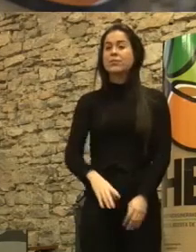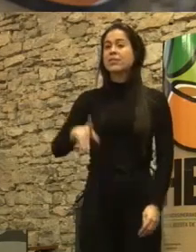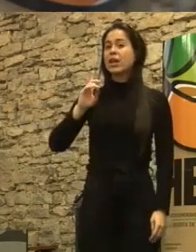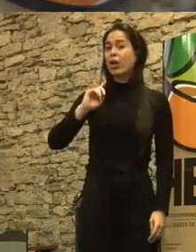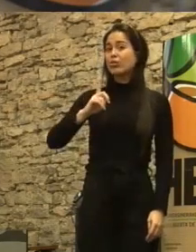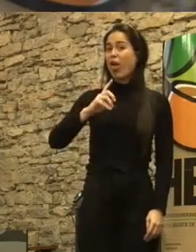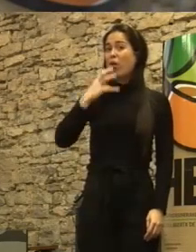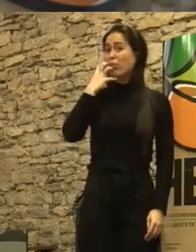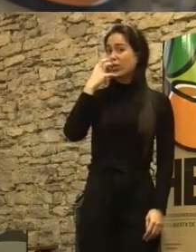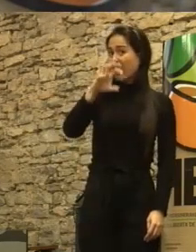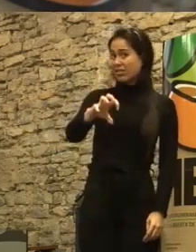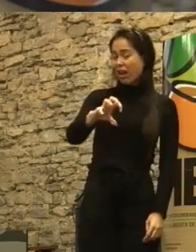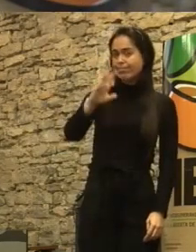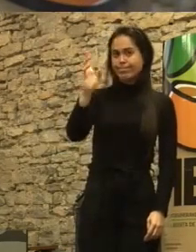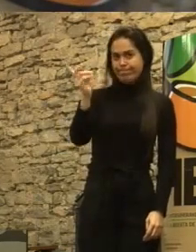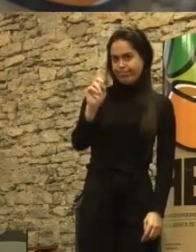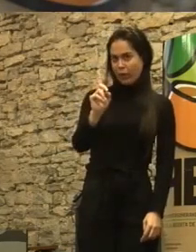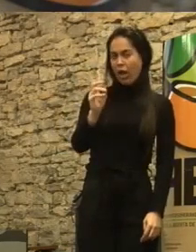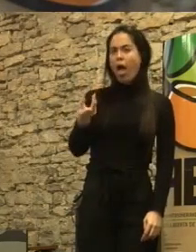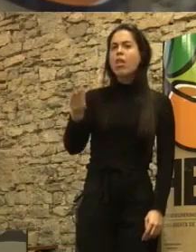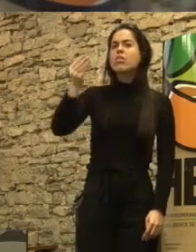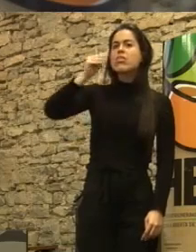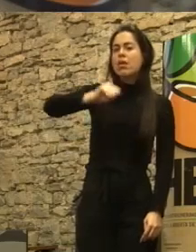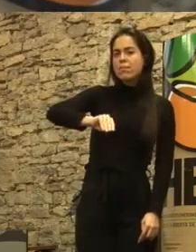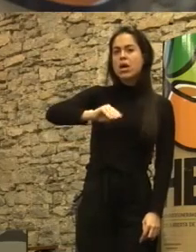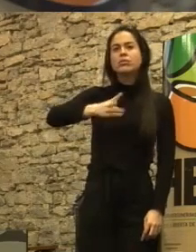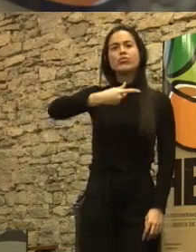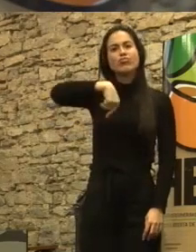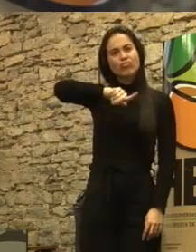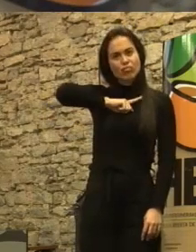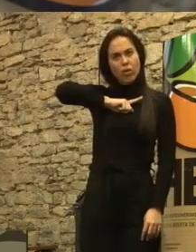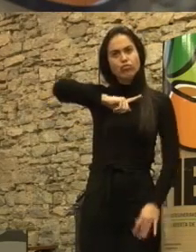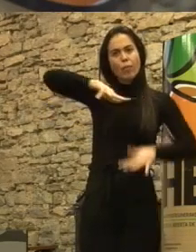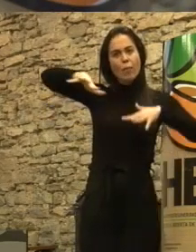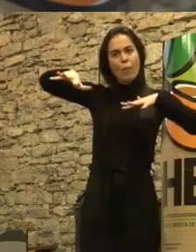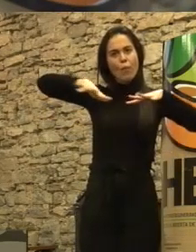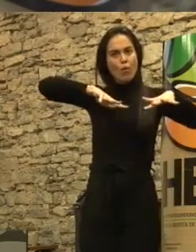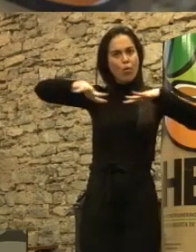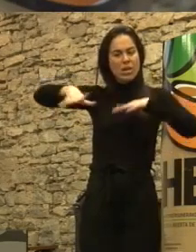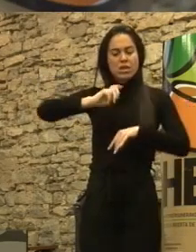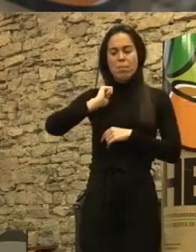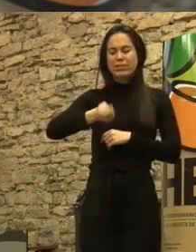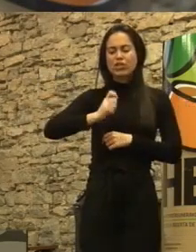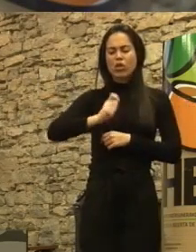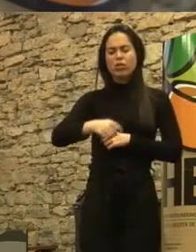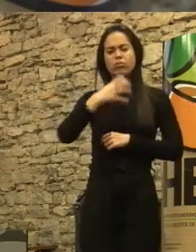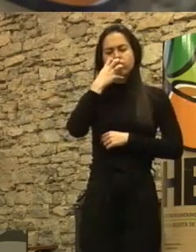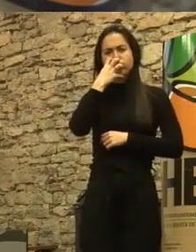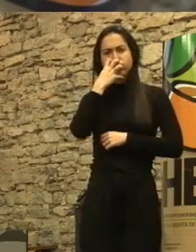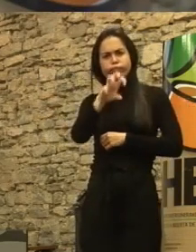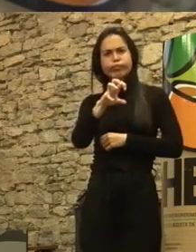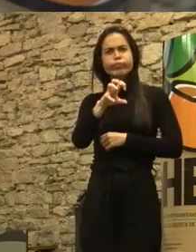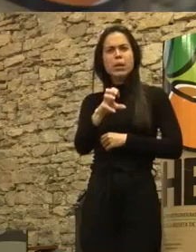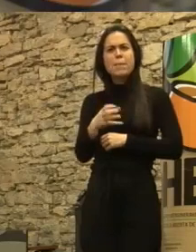que además hemos ido introduciendo al movimiento de pensionistas más reivindicaciones que le dan